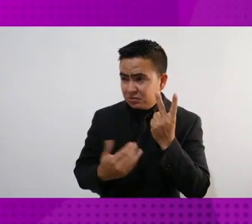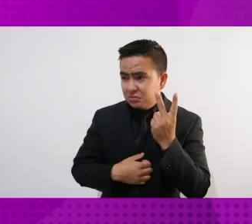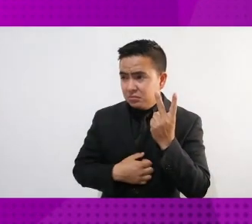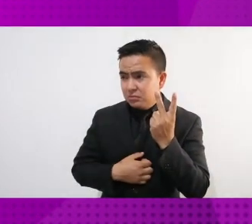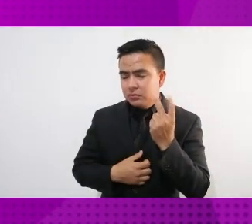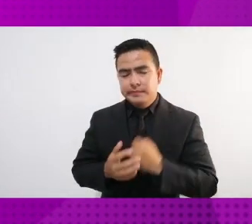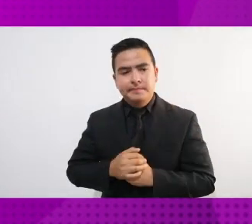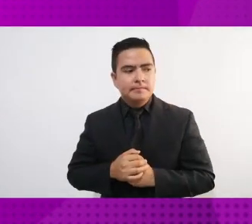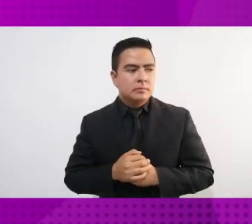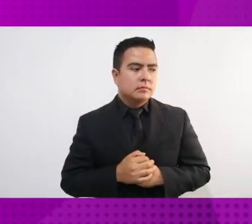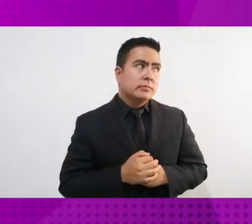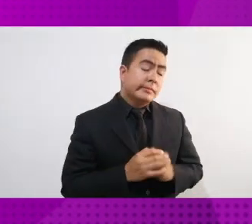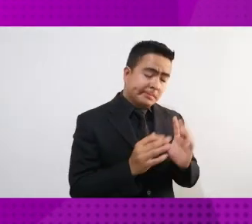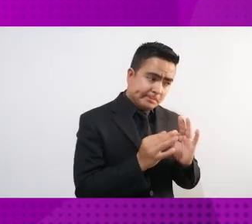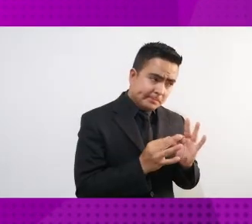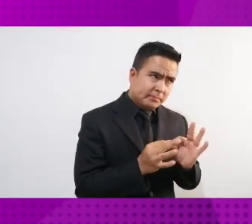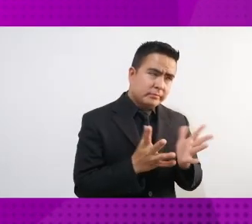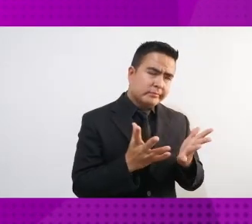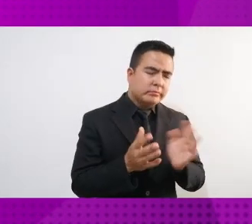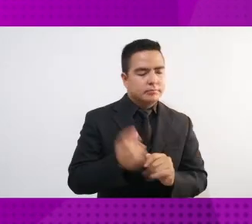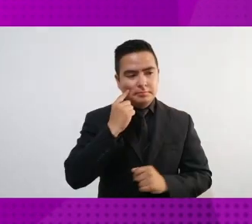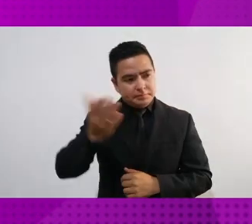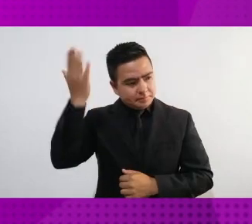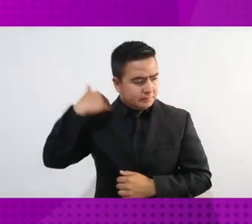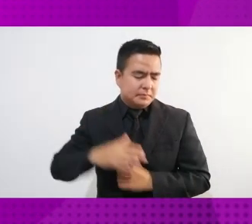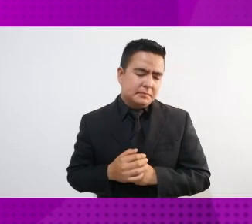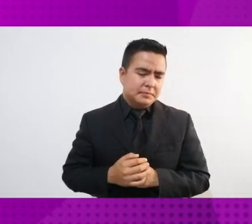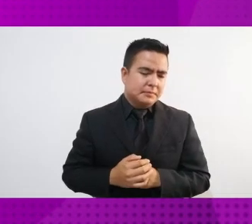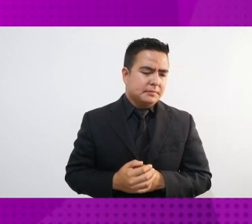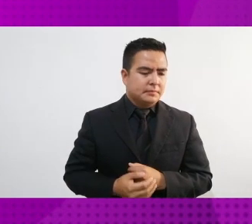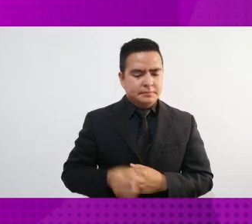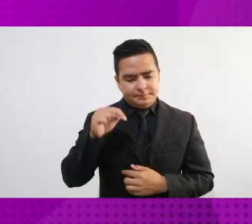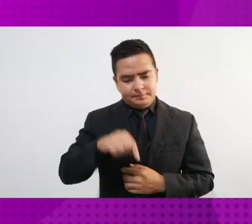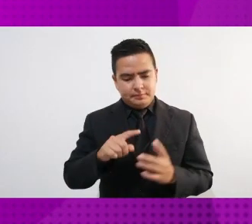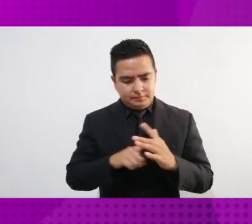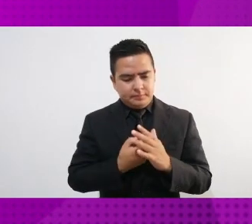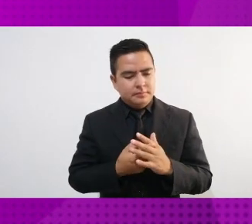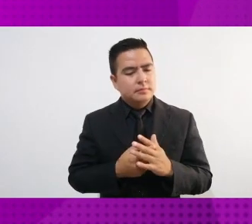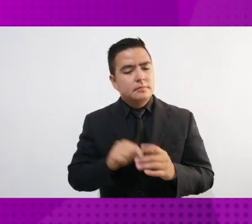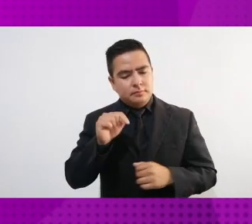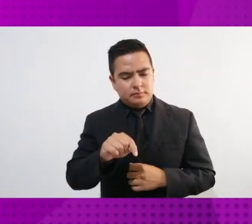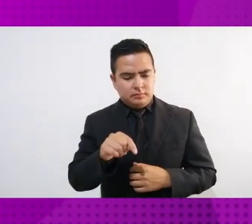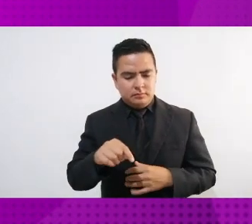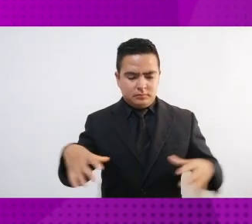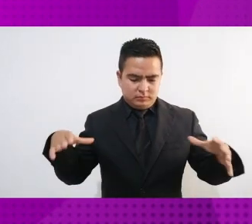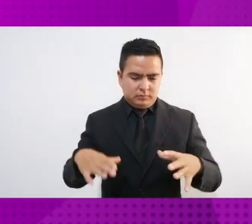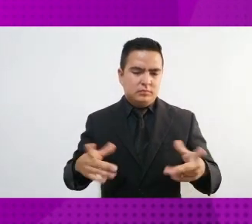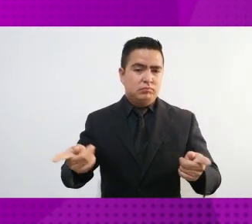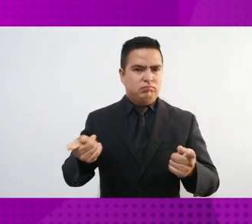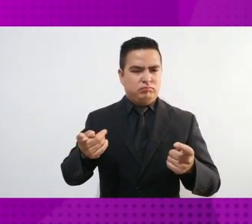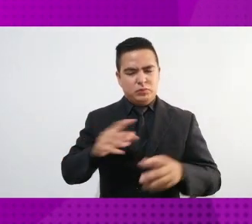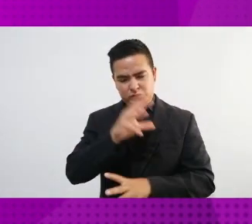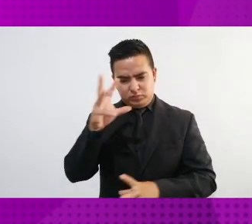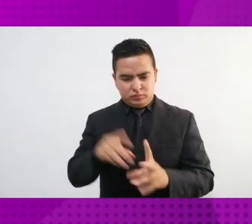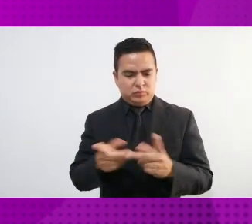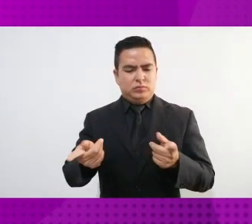La explicación es una explicación histórica, ¿no? La creación del poder público tuvo sus primeros